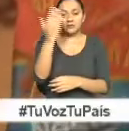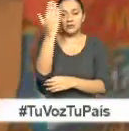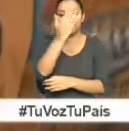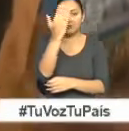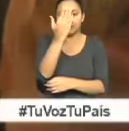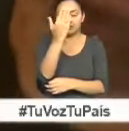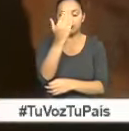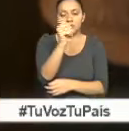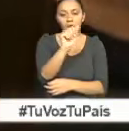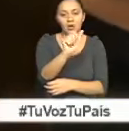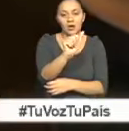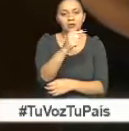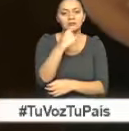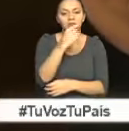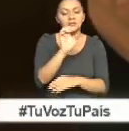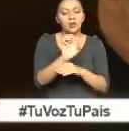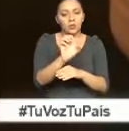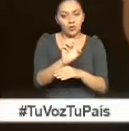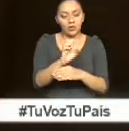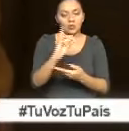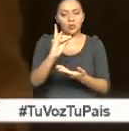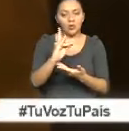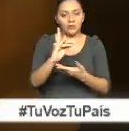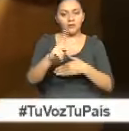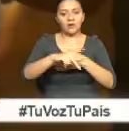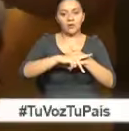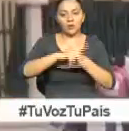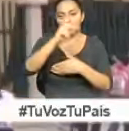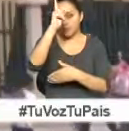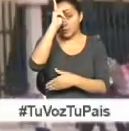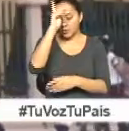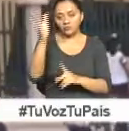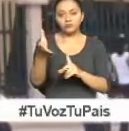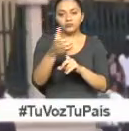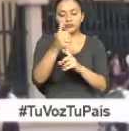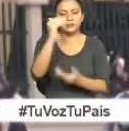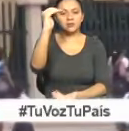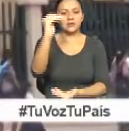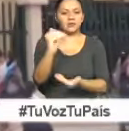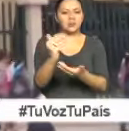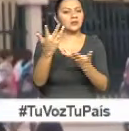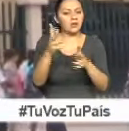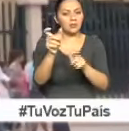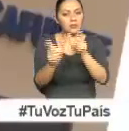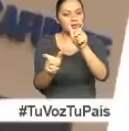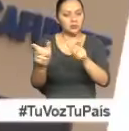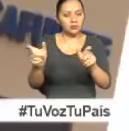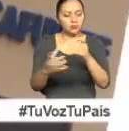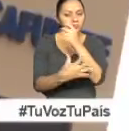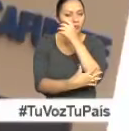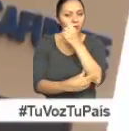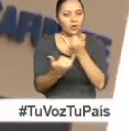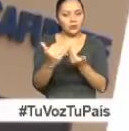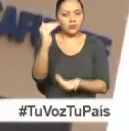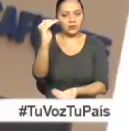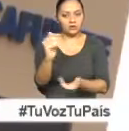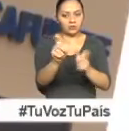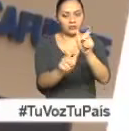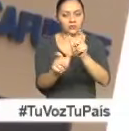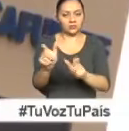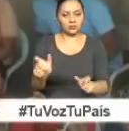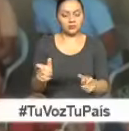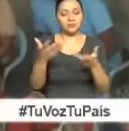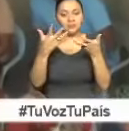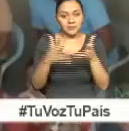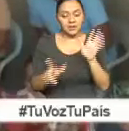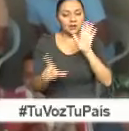televisión Cadena A que Ecuador, Bolivia, Paraguay y Perú consiguieron reducir la cantidad de habitantes que viven en la pobreza. De acuerdo